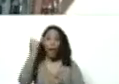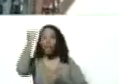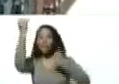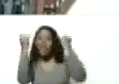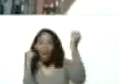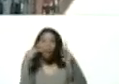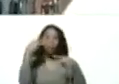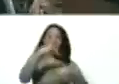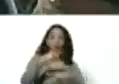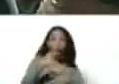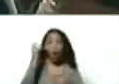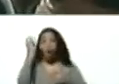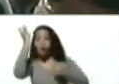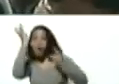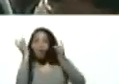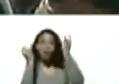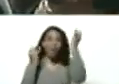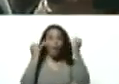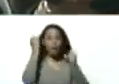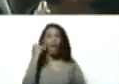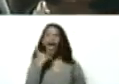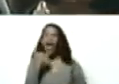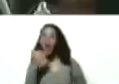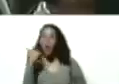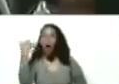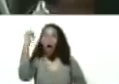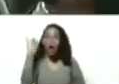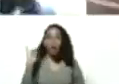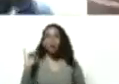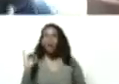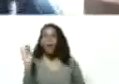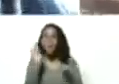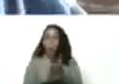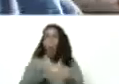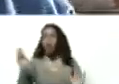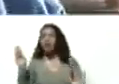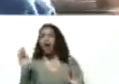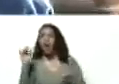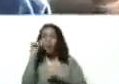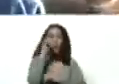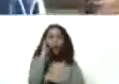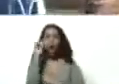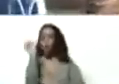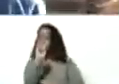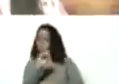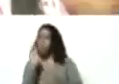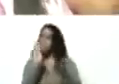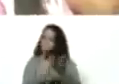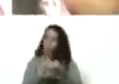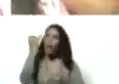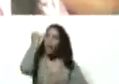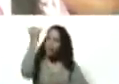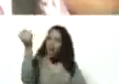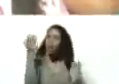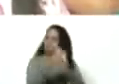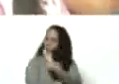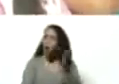tiktok no una vaina ahí que alguien pone una cámara y va tomando no vale meterle la creatividad